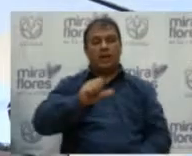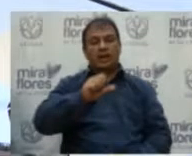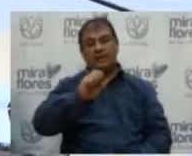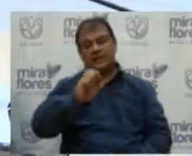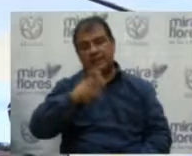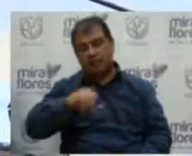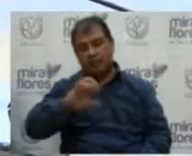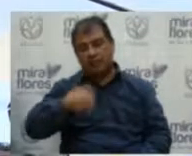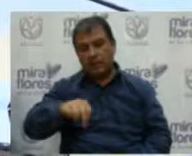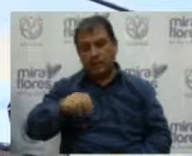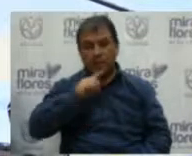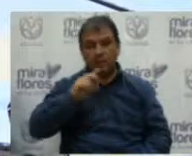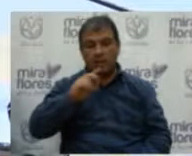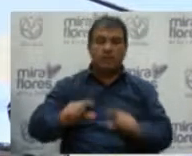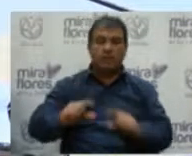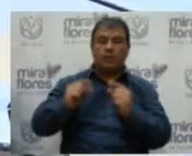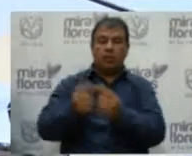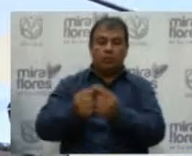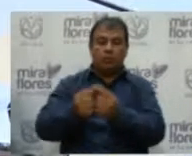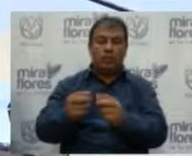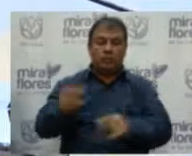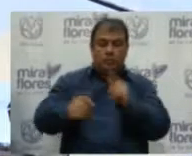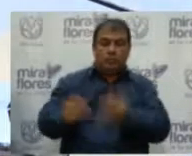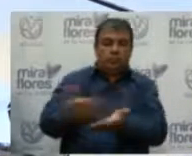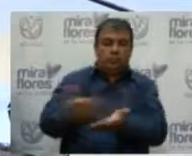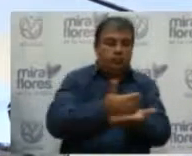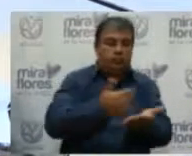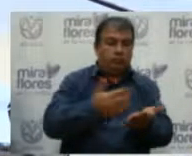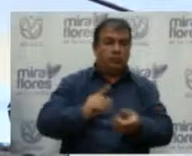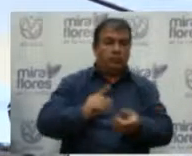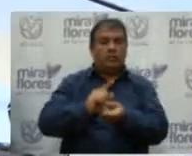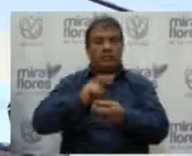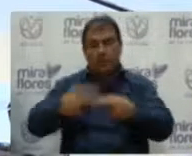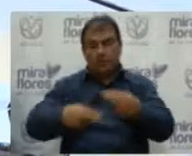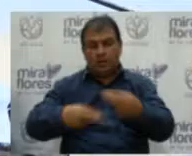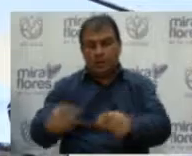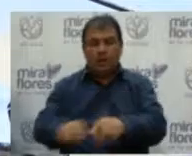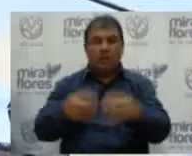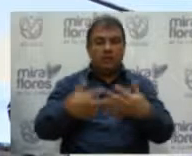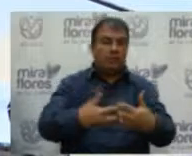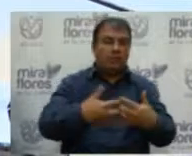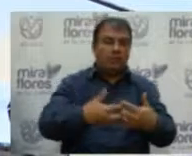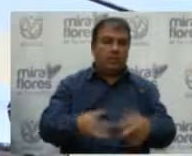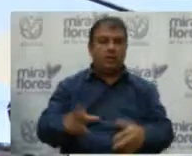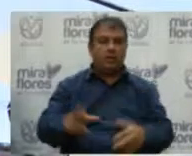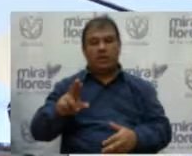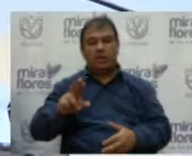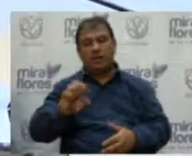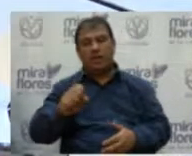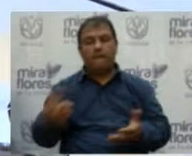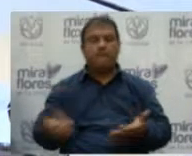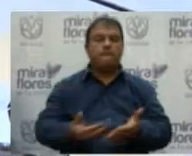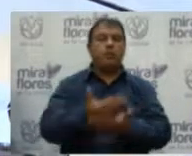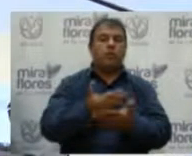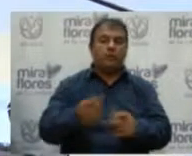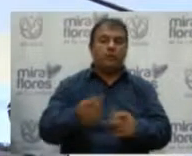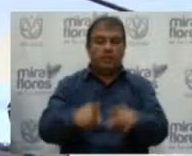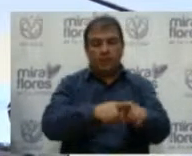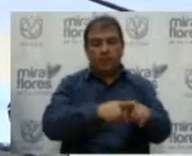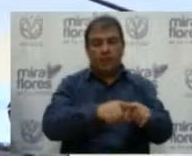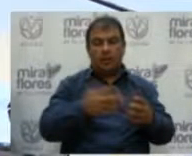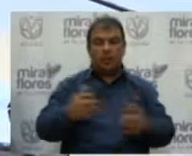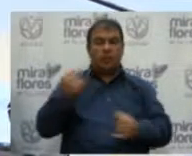que es este conjunto de recicladores, y la empresa Reborn. Pero al final de estos